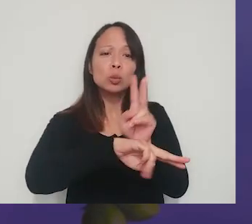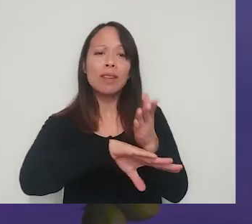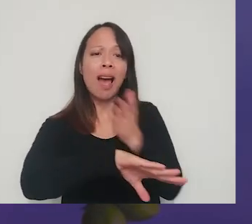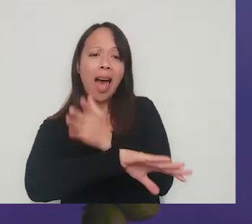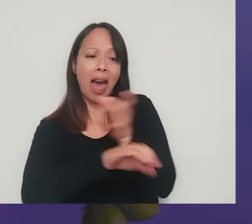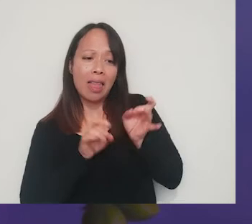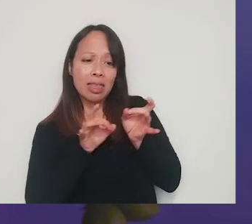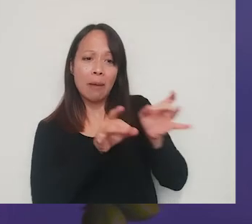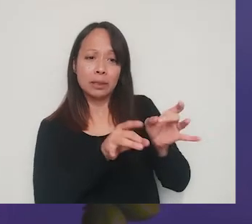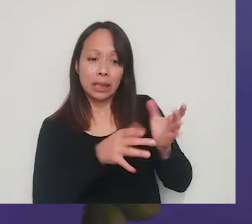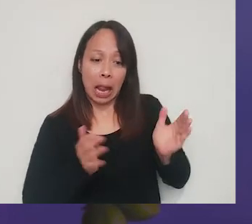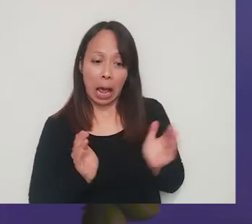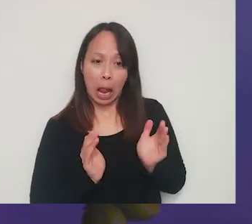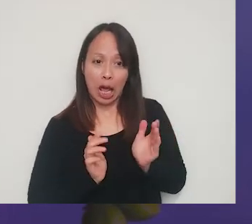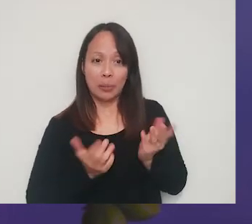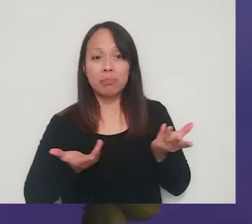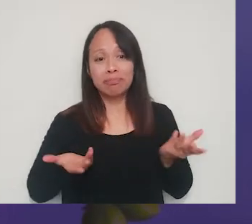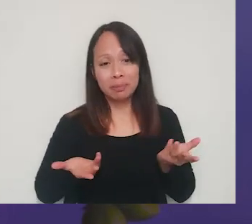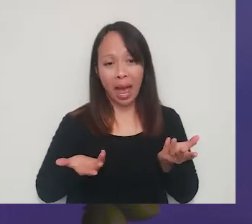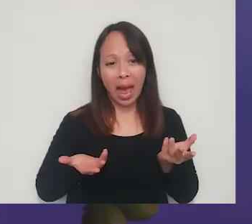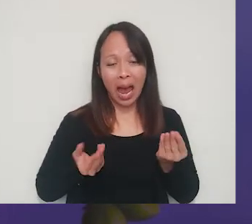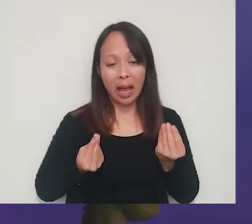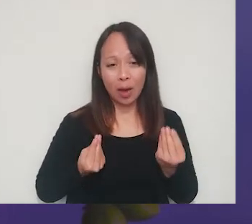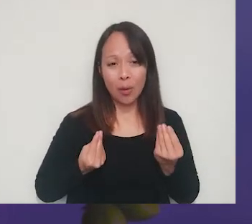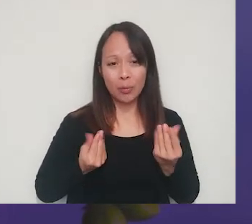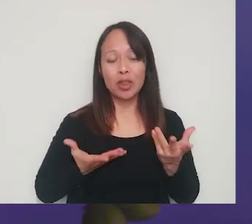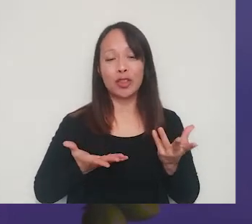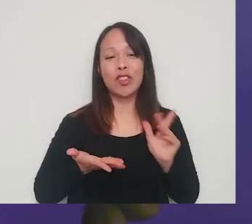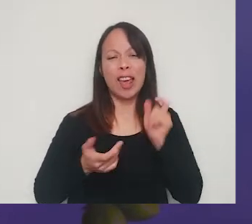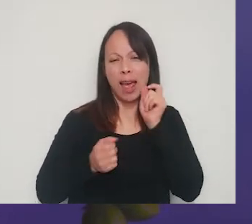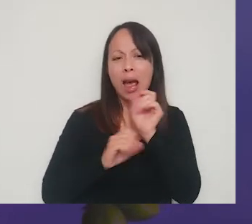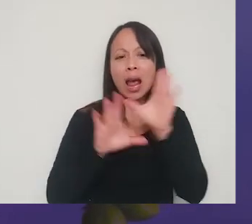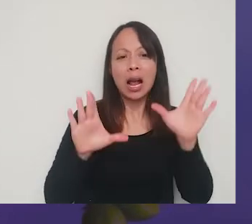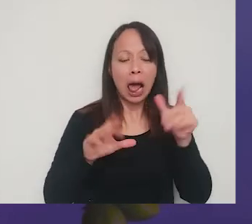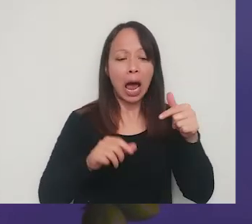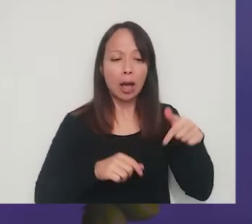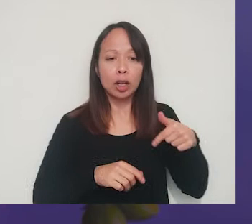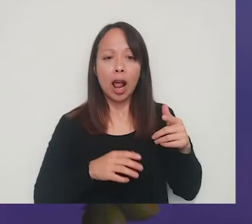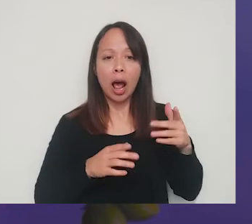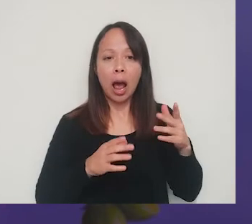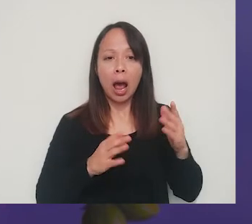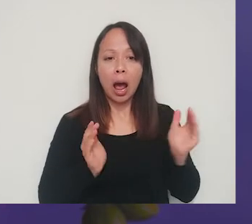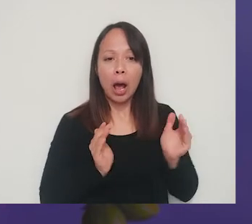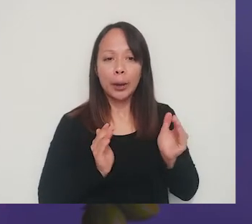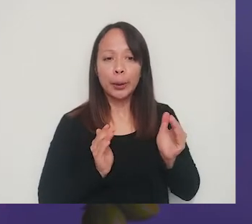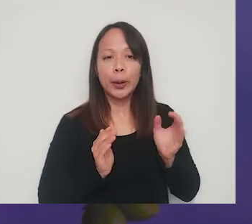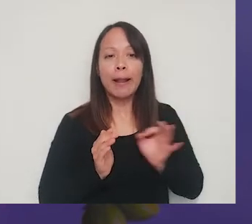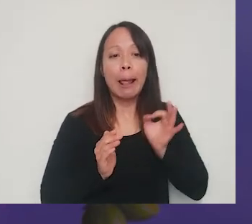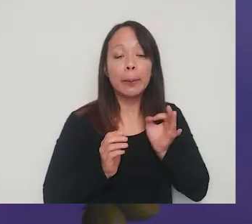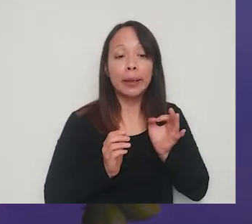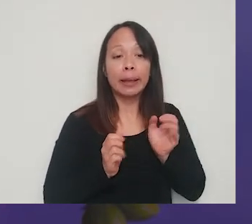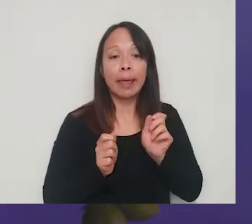de prevenir la transmisión de una enfermedad a la descendencia, de una condición a la descendencia que claramente puede afectar su vida. En lo que